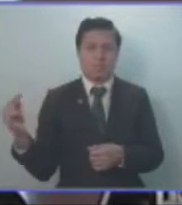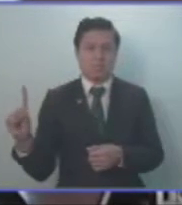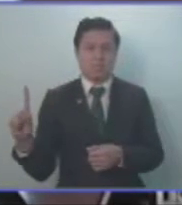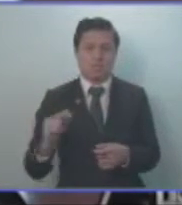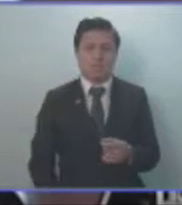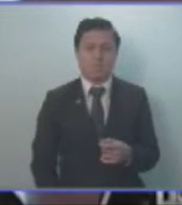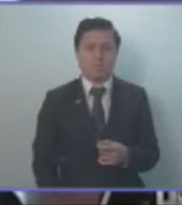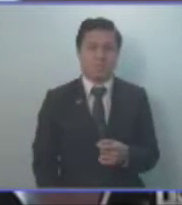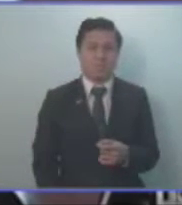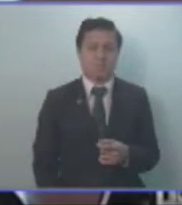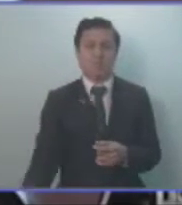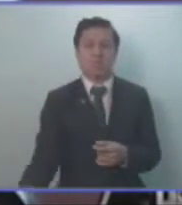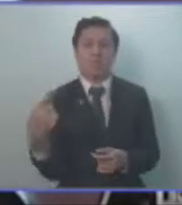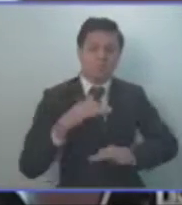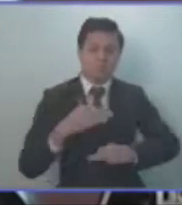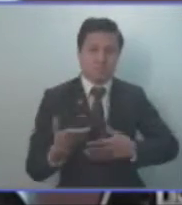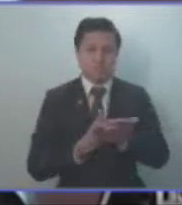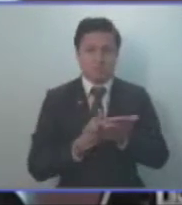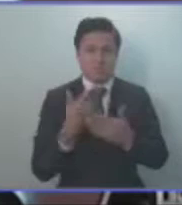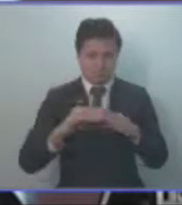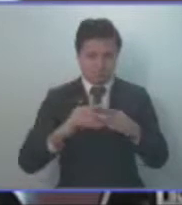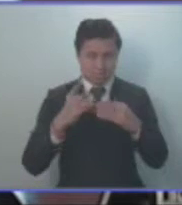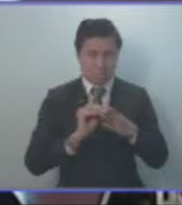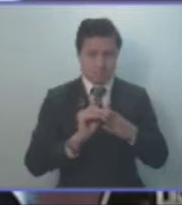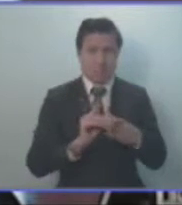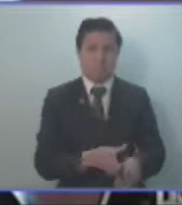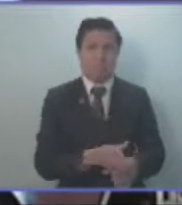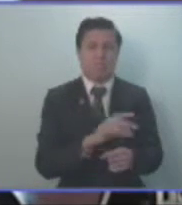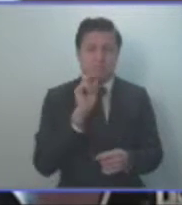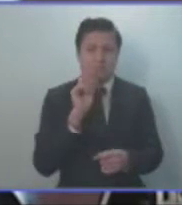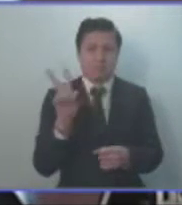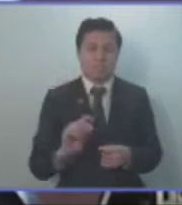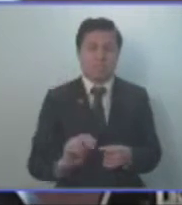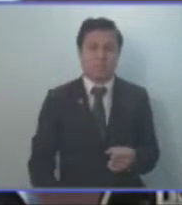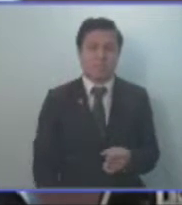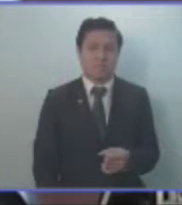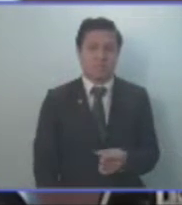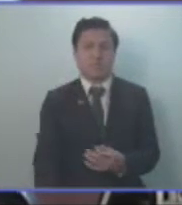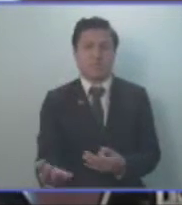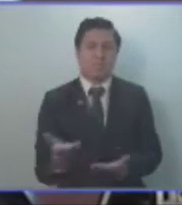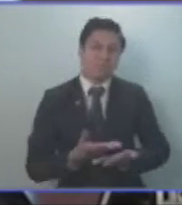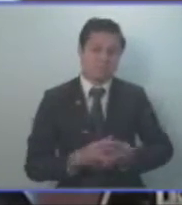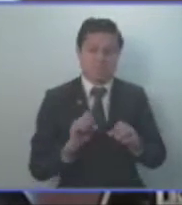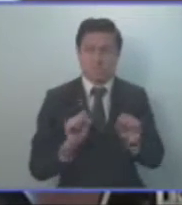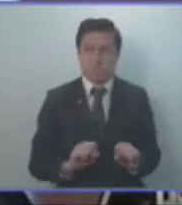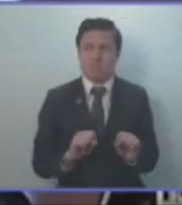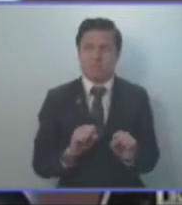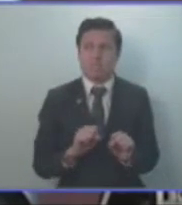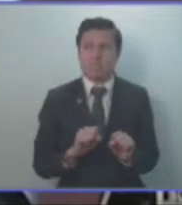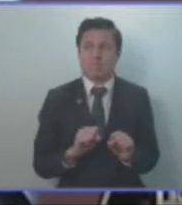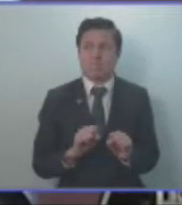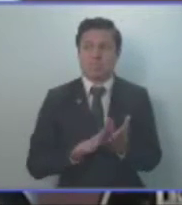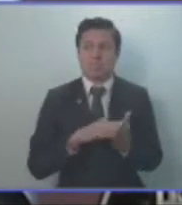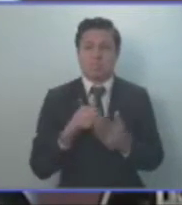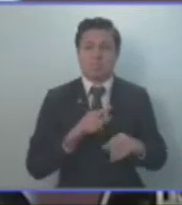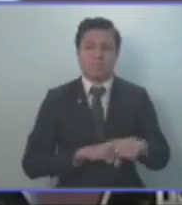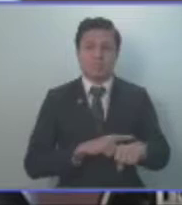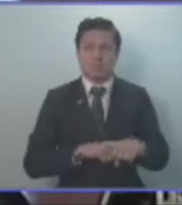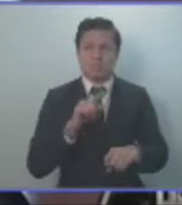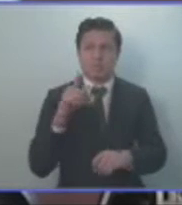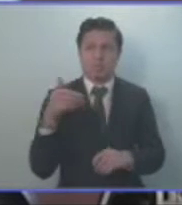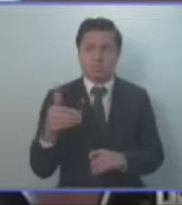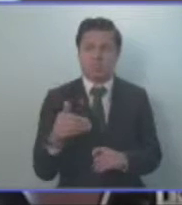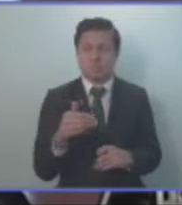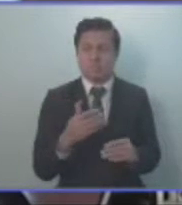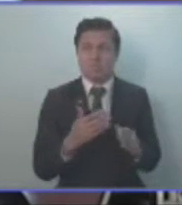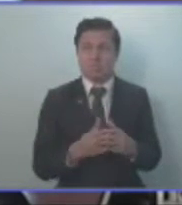298-8-2018-1, que contiene iniciativa de diputados del Grupo Parlamentario del FMLN, en el sentido se prorrogue por el periodo de un año los